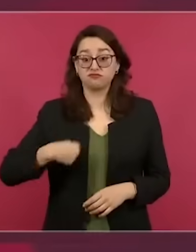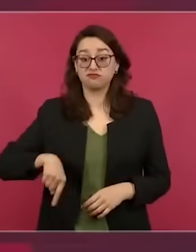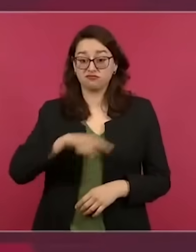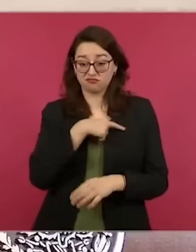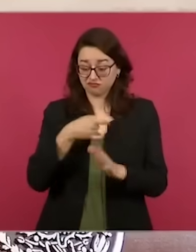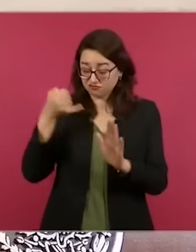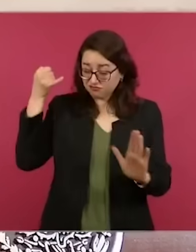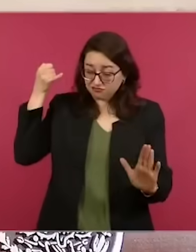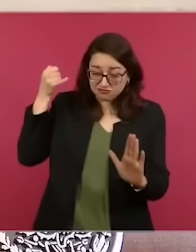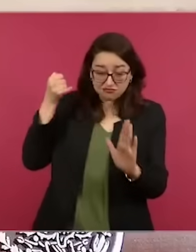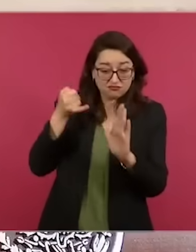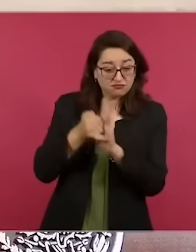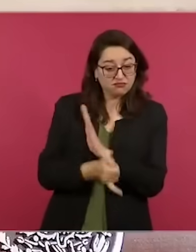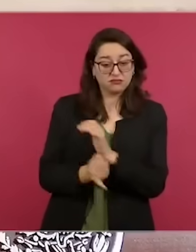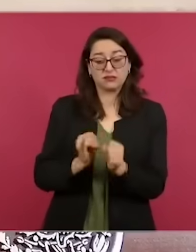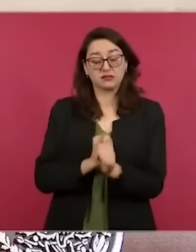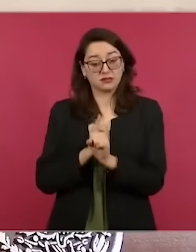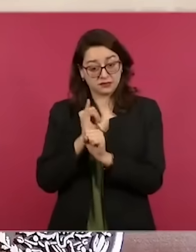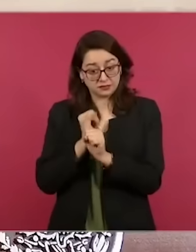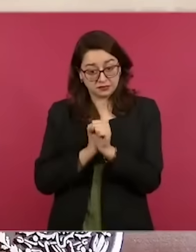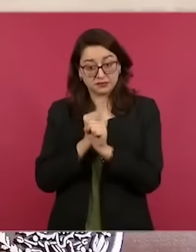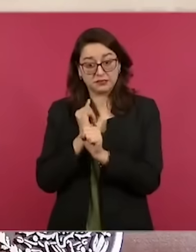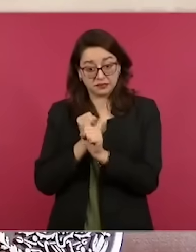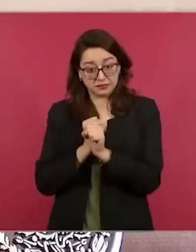Vamos avanzando.